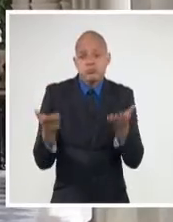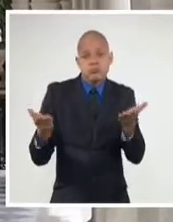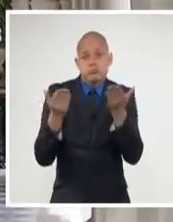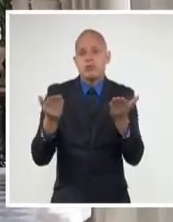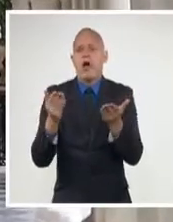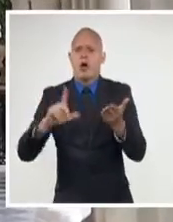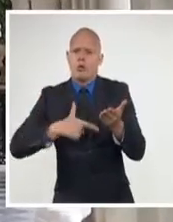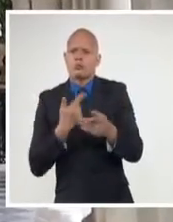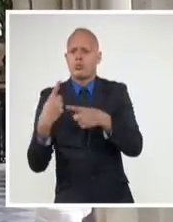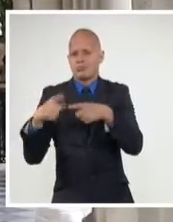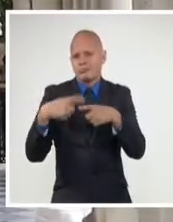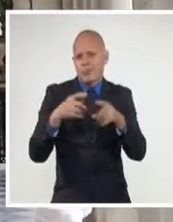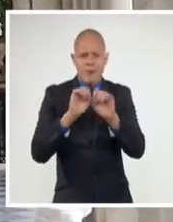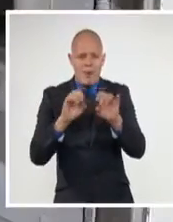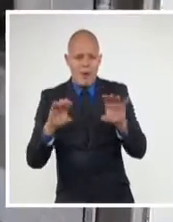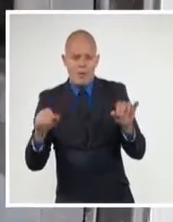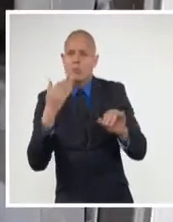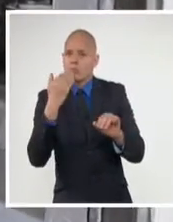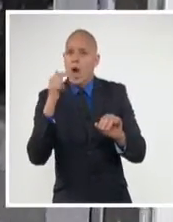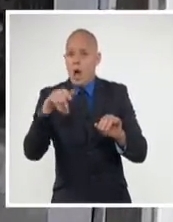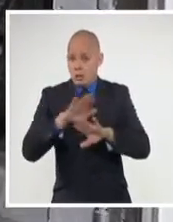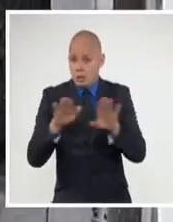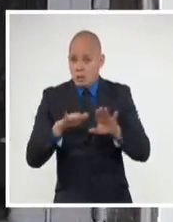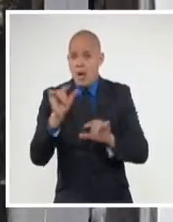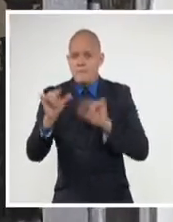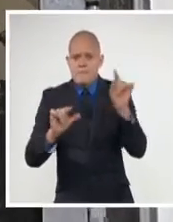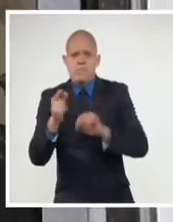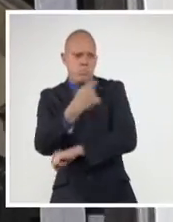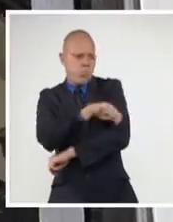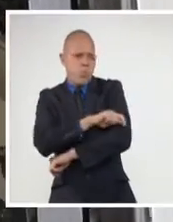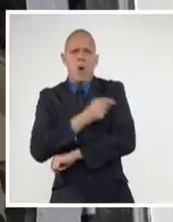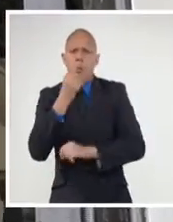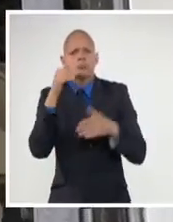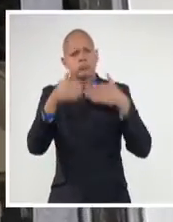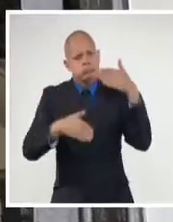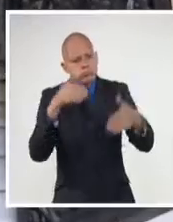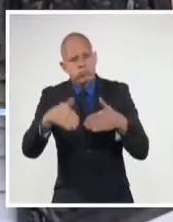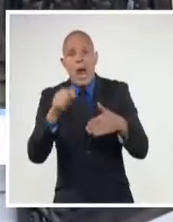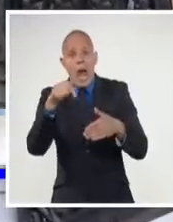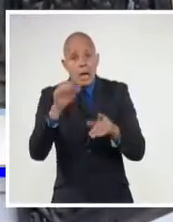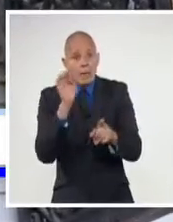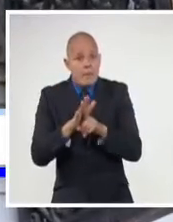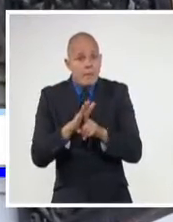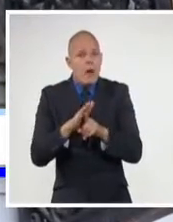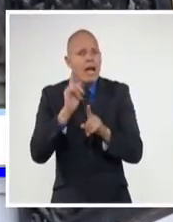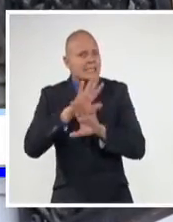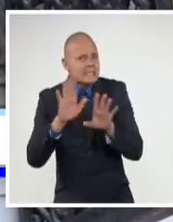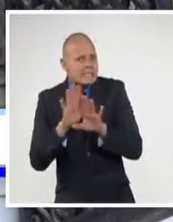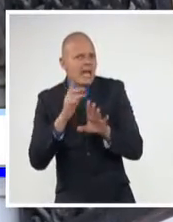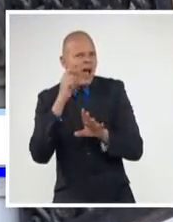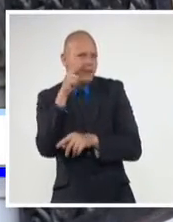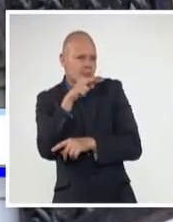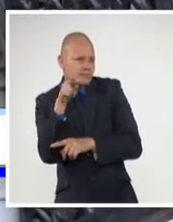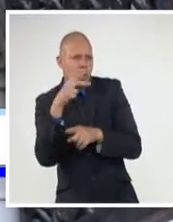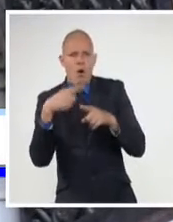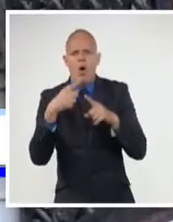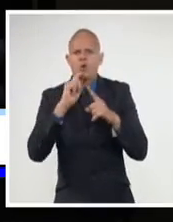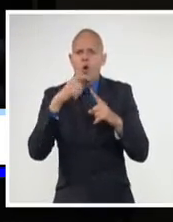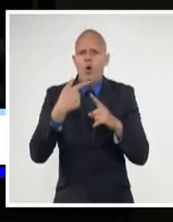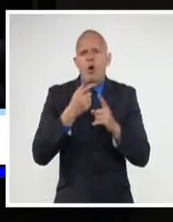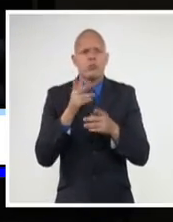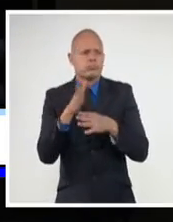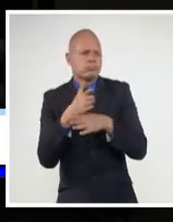espacios concebidos para propiciar la participación protagónica del pueblo en los procesos de creación, apreciación y promoción